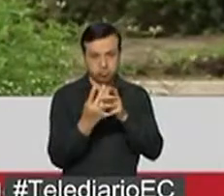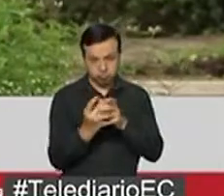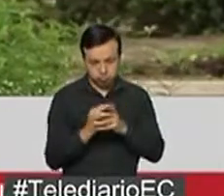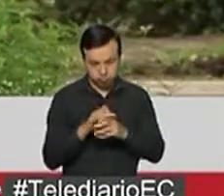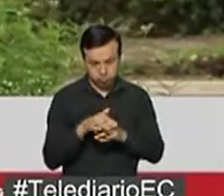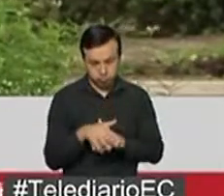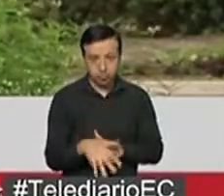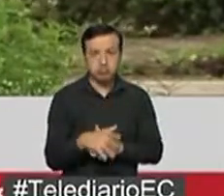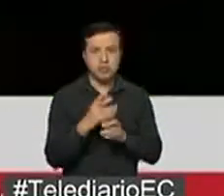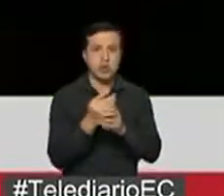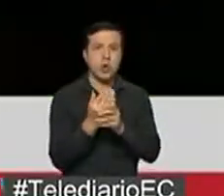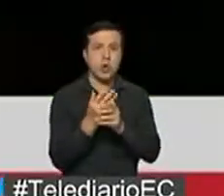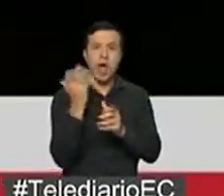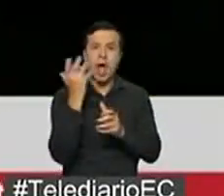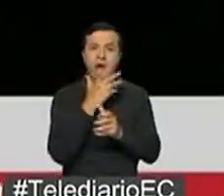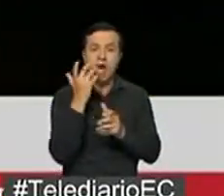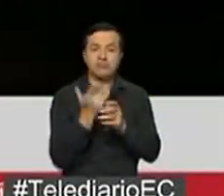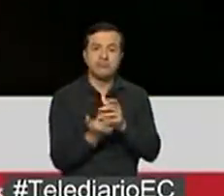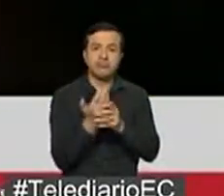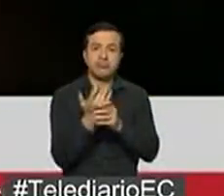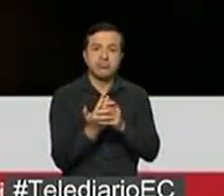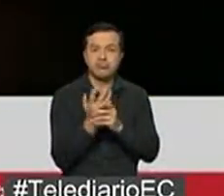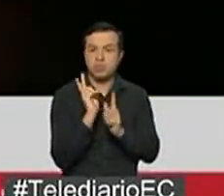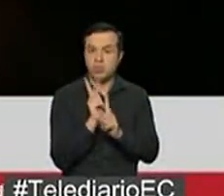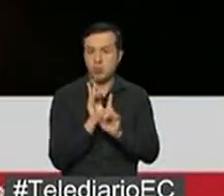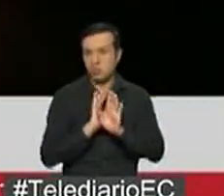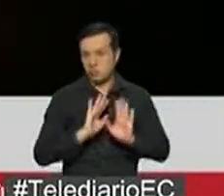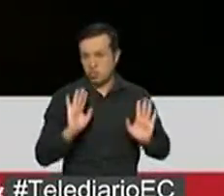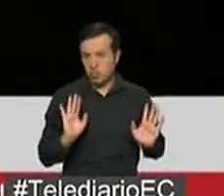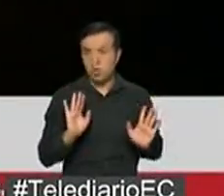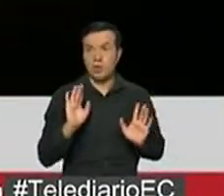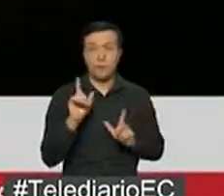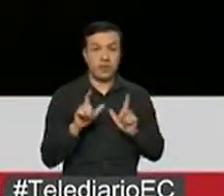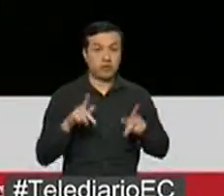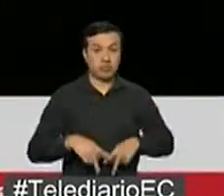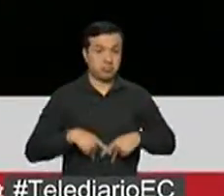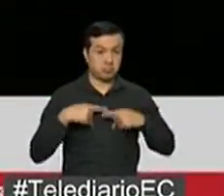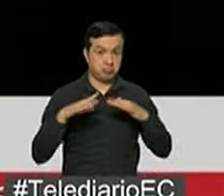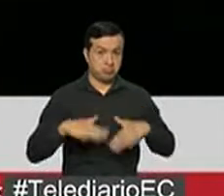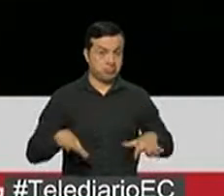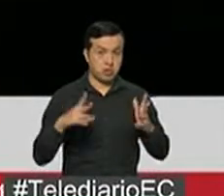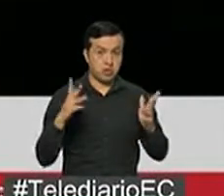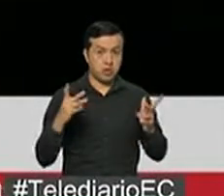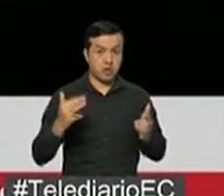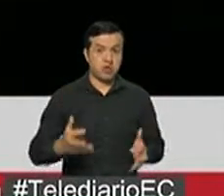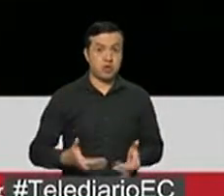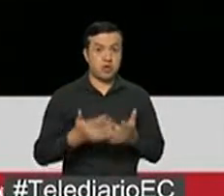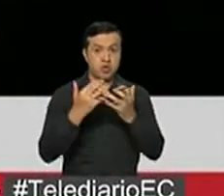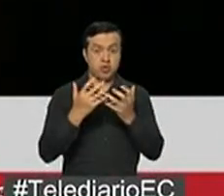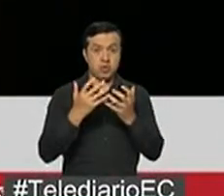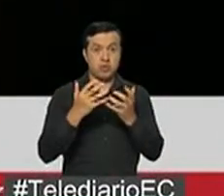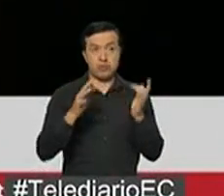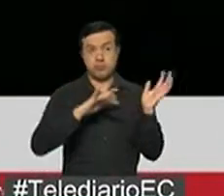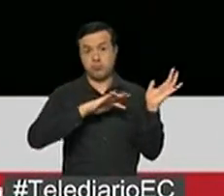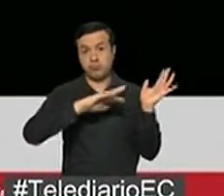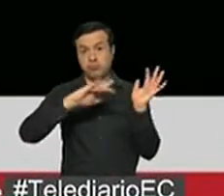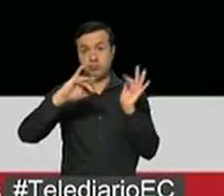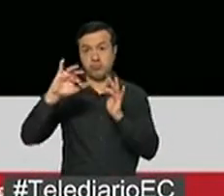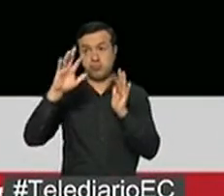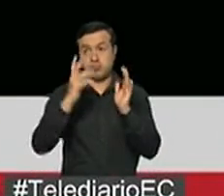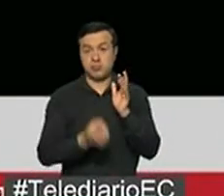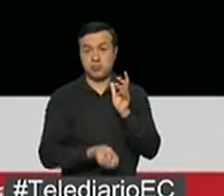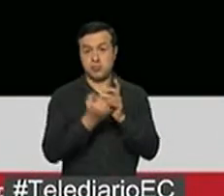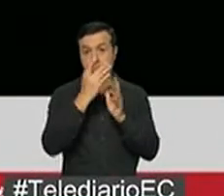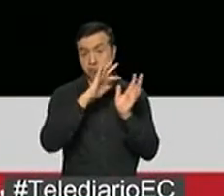columnas de vapor si bien la isla fernandina no está habitada por humanos y la dirección del viento lleva el gas hacia el lado opuesto de las islas pobladas como